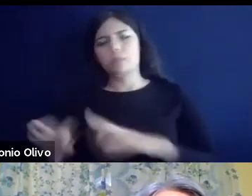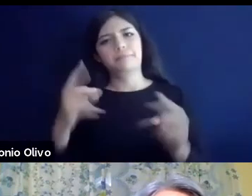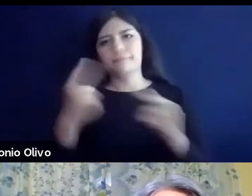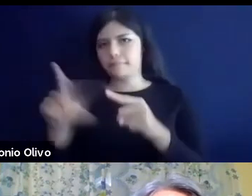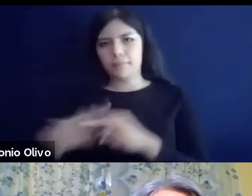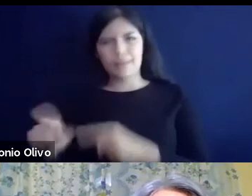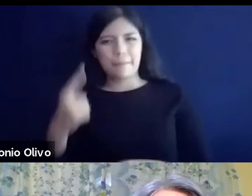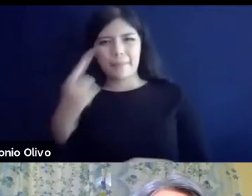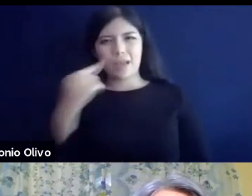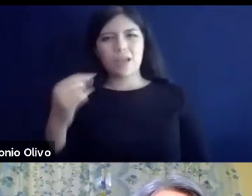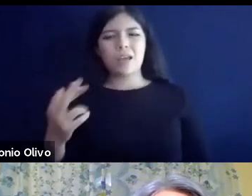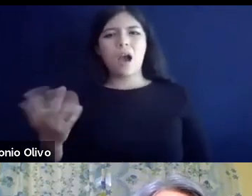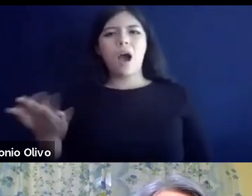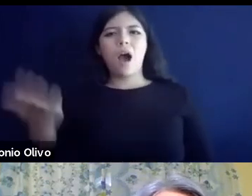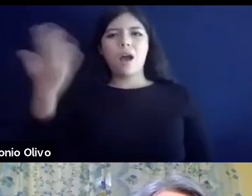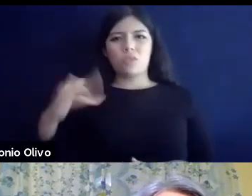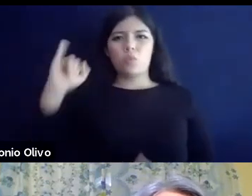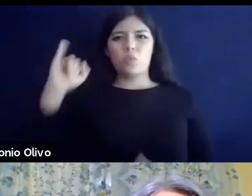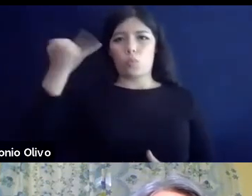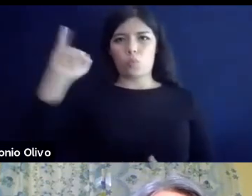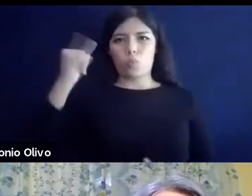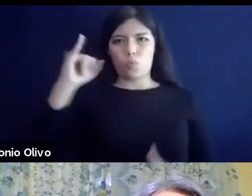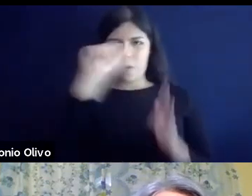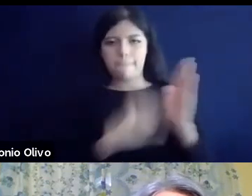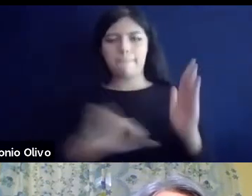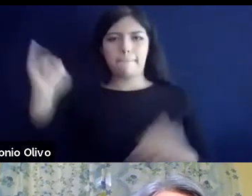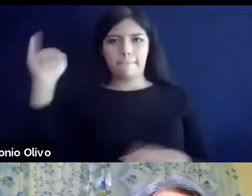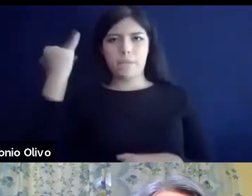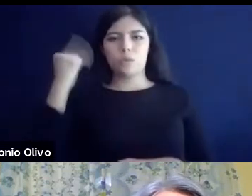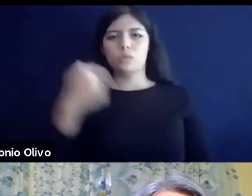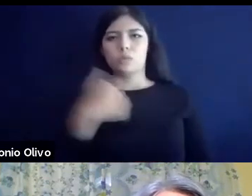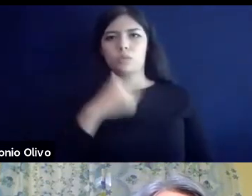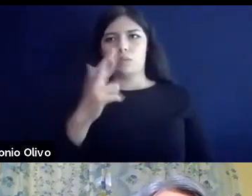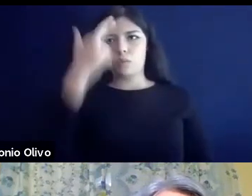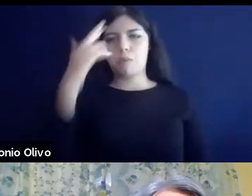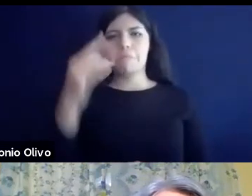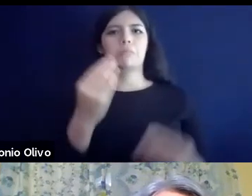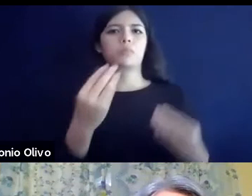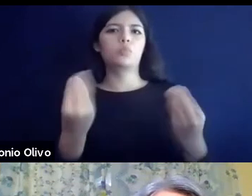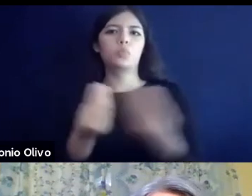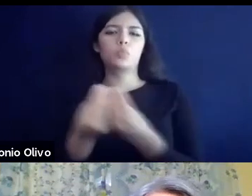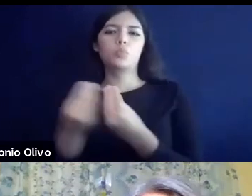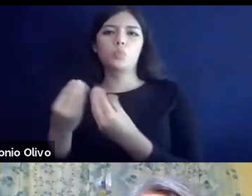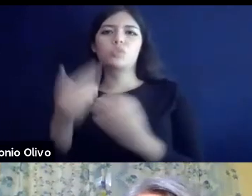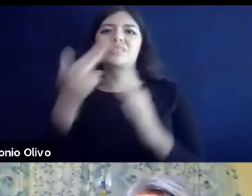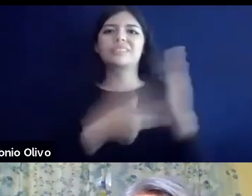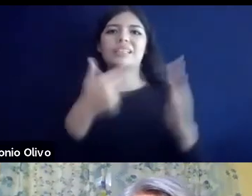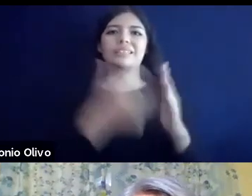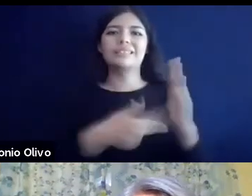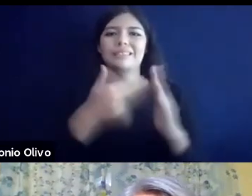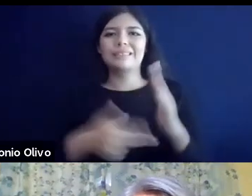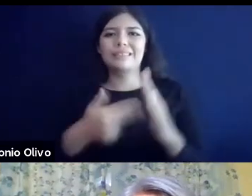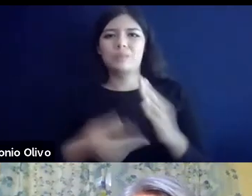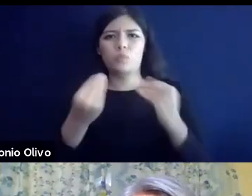Sordoceguera, en este seminario a las maestras de CEMDIS, de ASOMAS, de Perkins, y